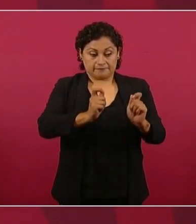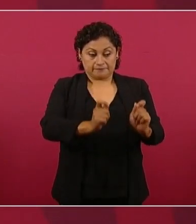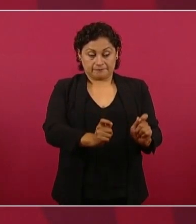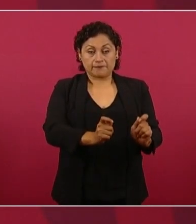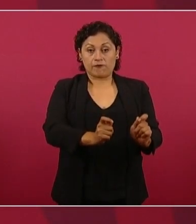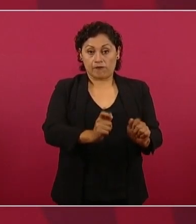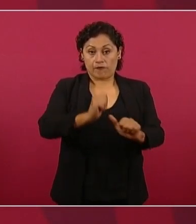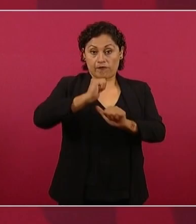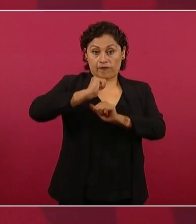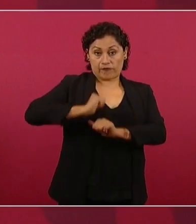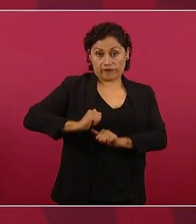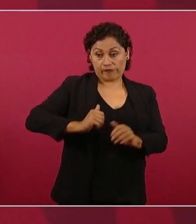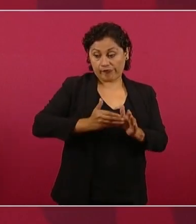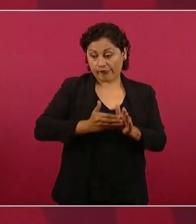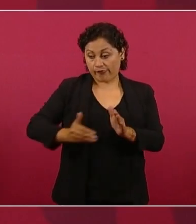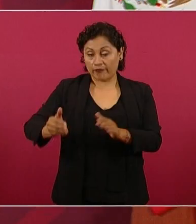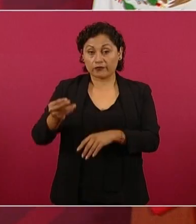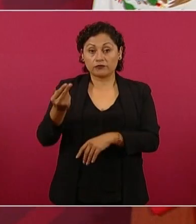a finales de noviembre,